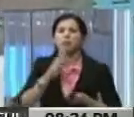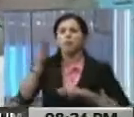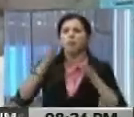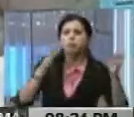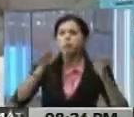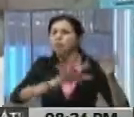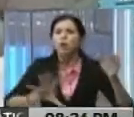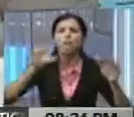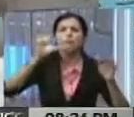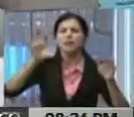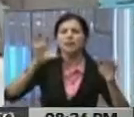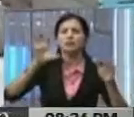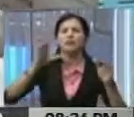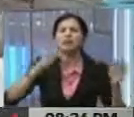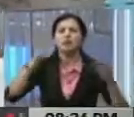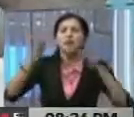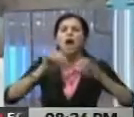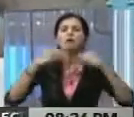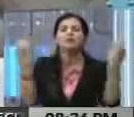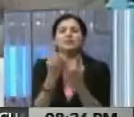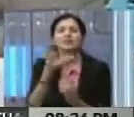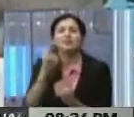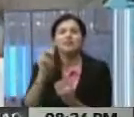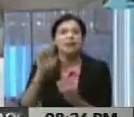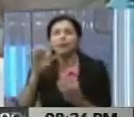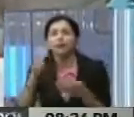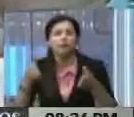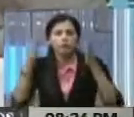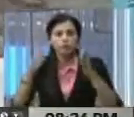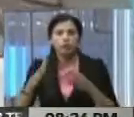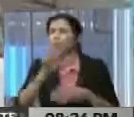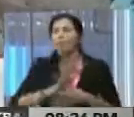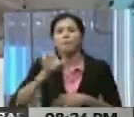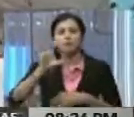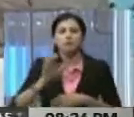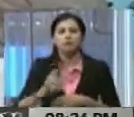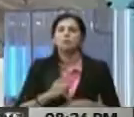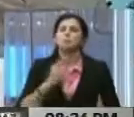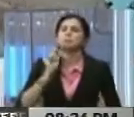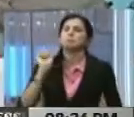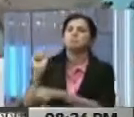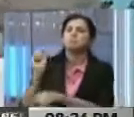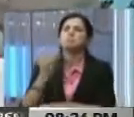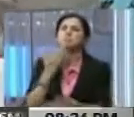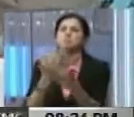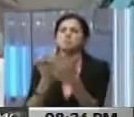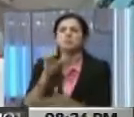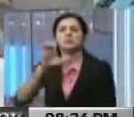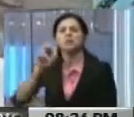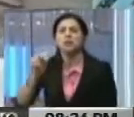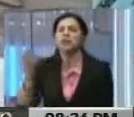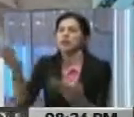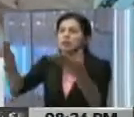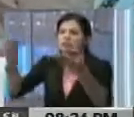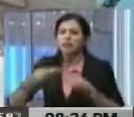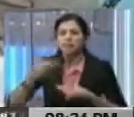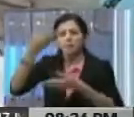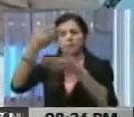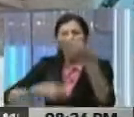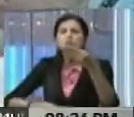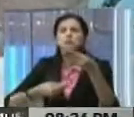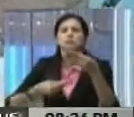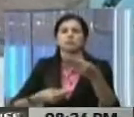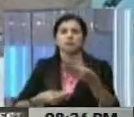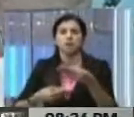país el día miércoles. Van a realizar especie de concentraciones para exigirle al Consejo Nacional Electoral que entregue unas supuestas planillas que ellos